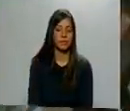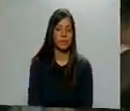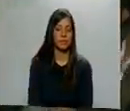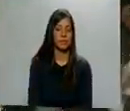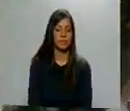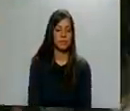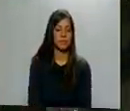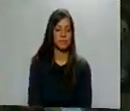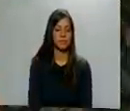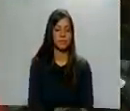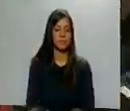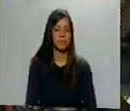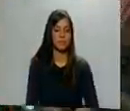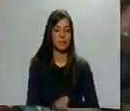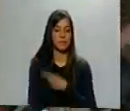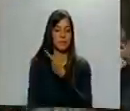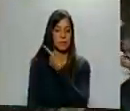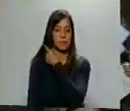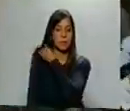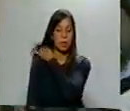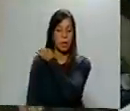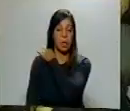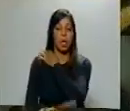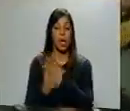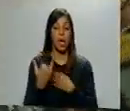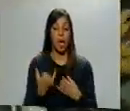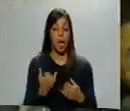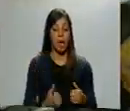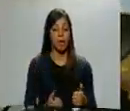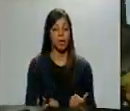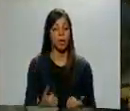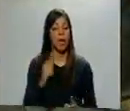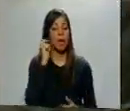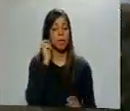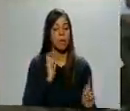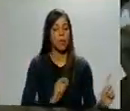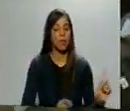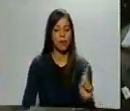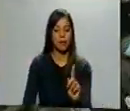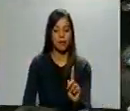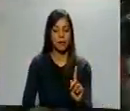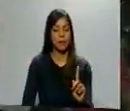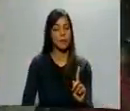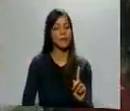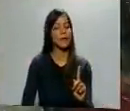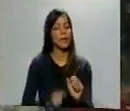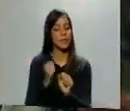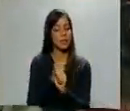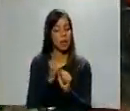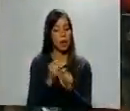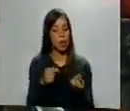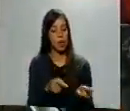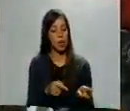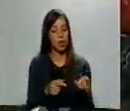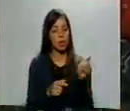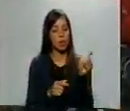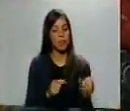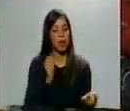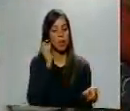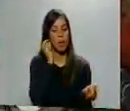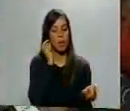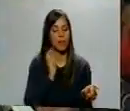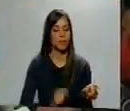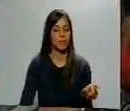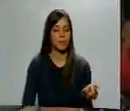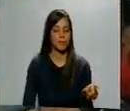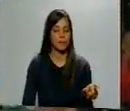Muchas gracias, constituyente Zambrano. Tiene la palabra la constituyente por el sector trabajadores, Diva Guzmán.